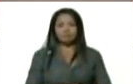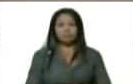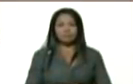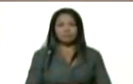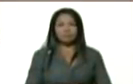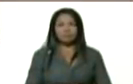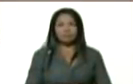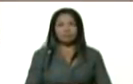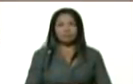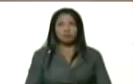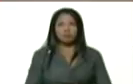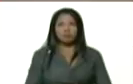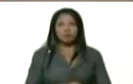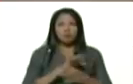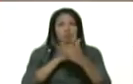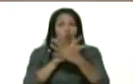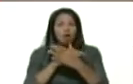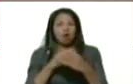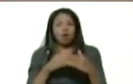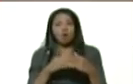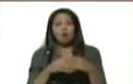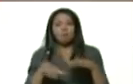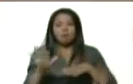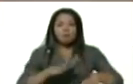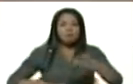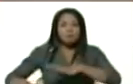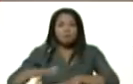No juego de dominó, plan Zapato, no.